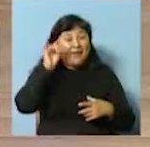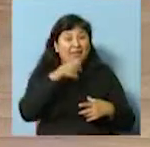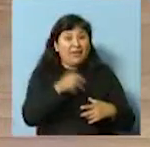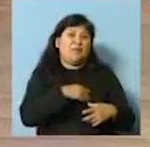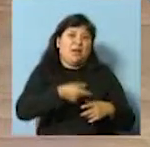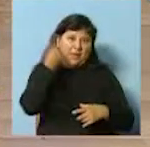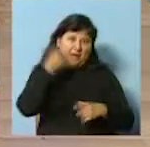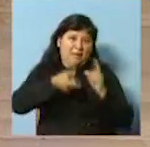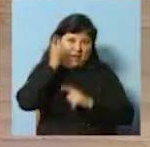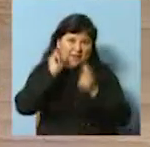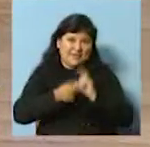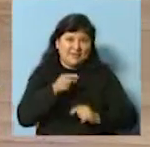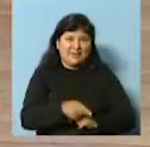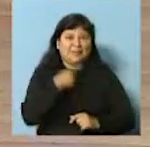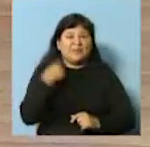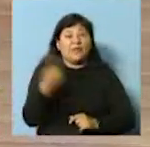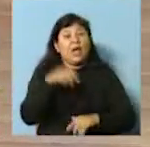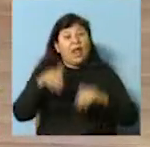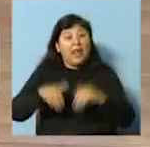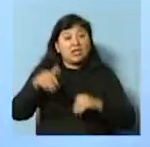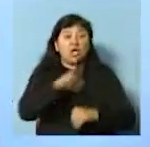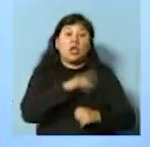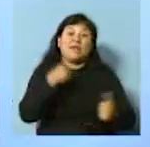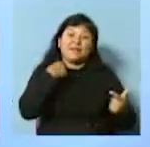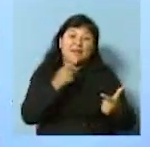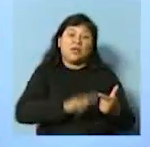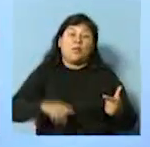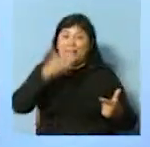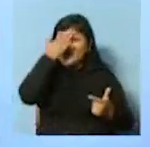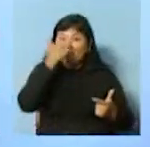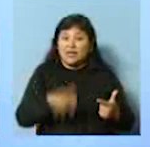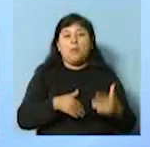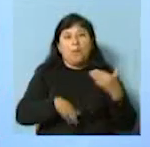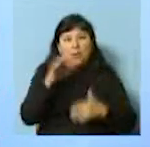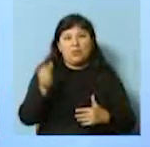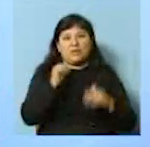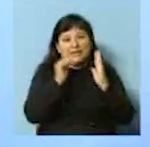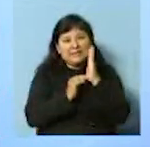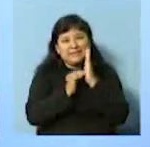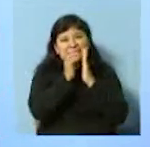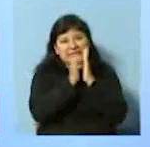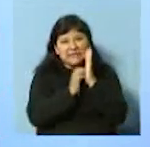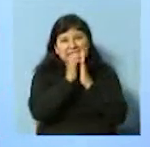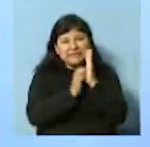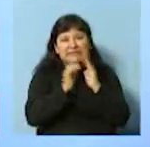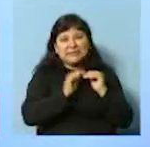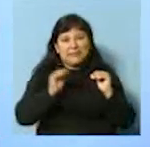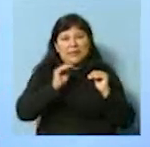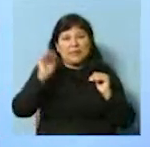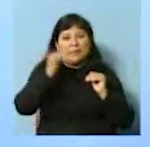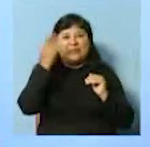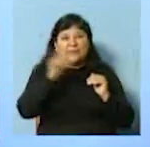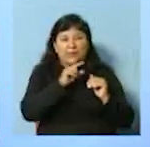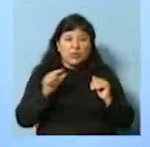importante no después de haber hecho elecciones en el 2003 en el 2015 muy importante y quedará y al borde por el piso respectivo el 5 por